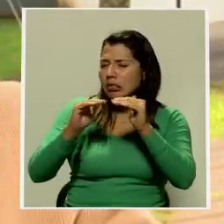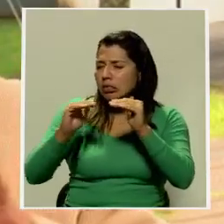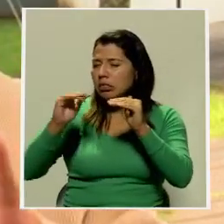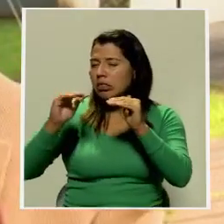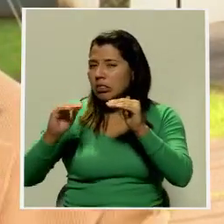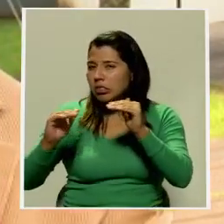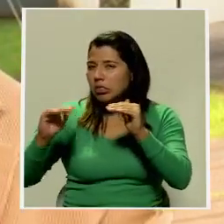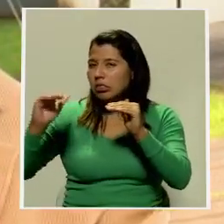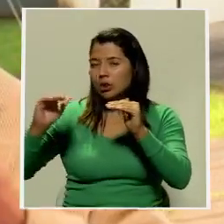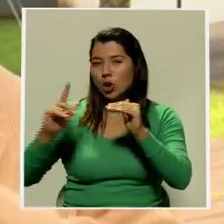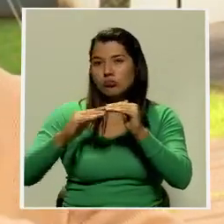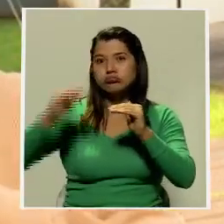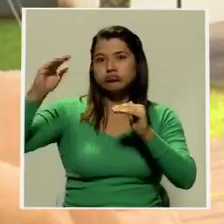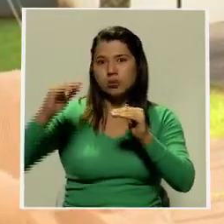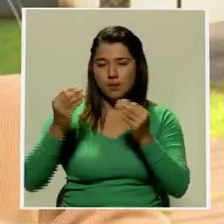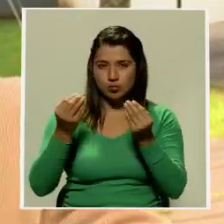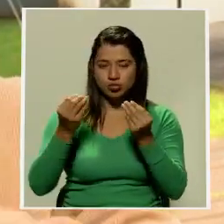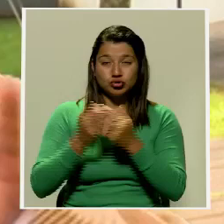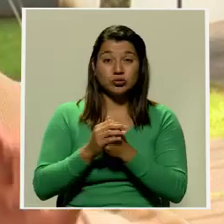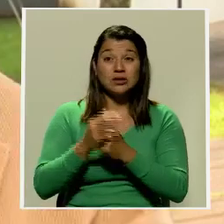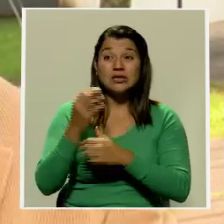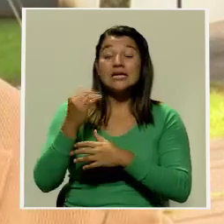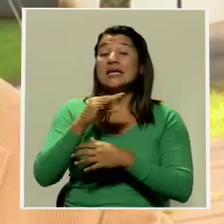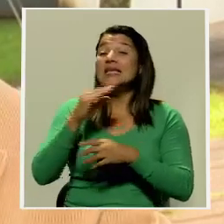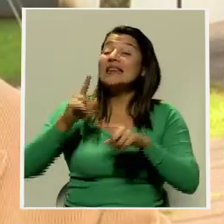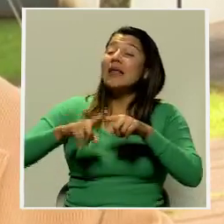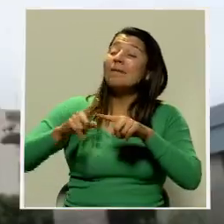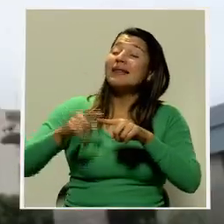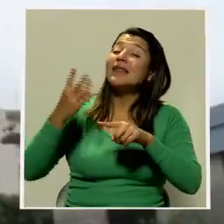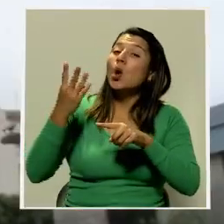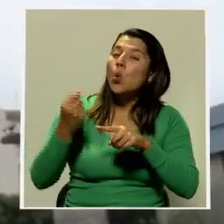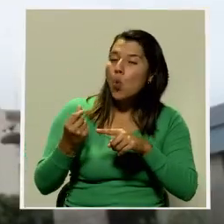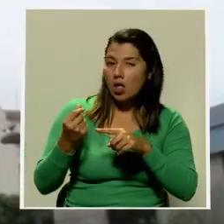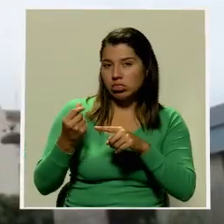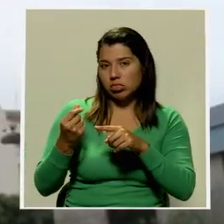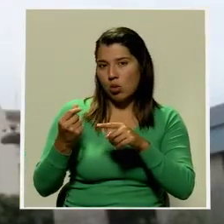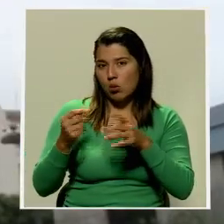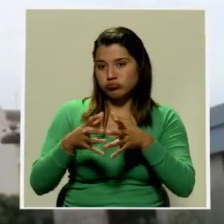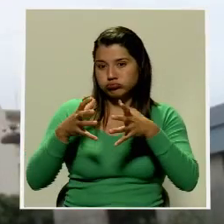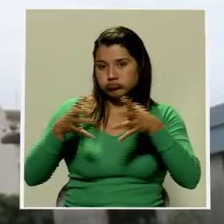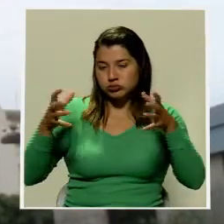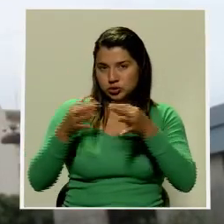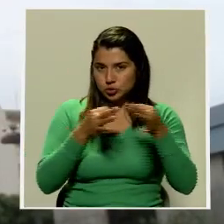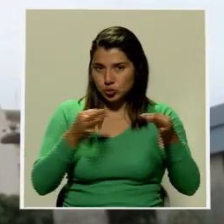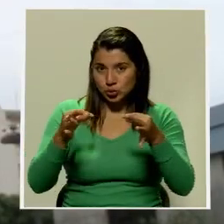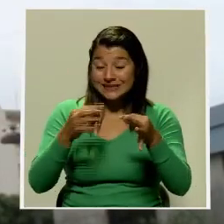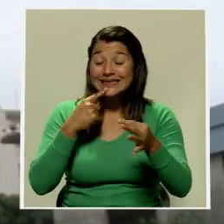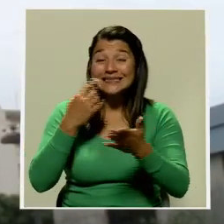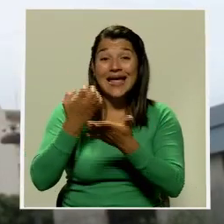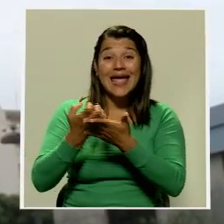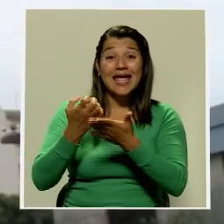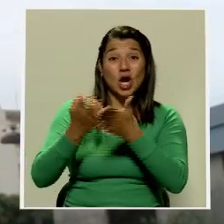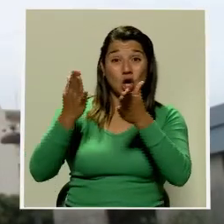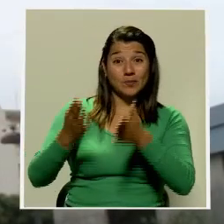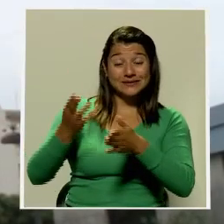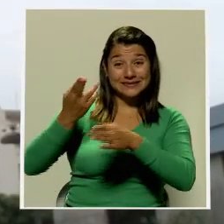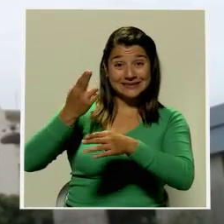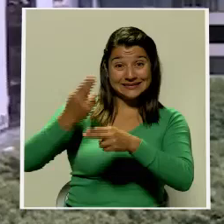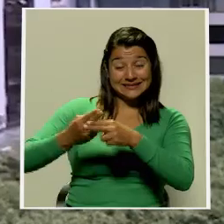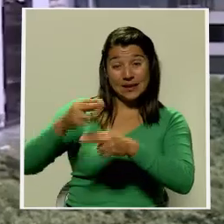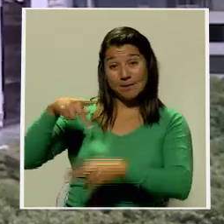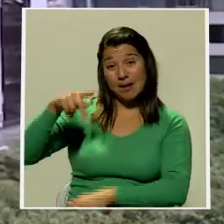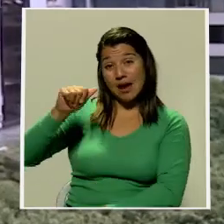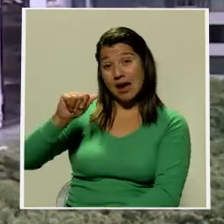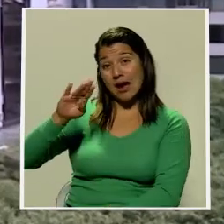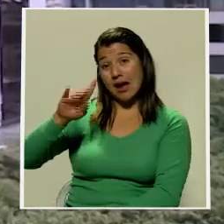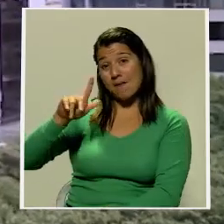turismo, el tipo de cambio, si crece es un poquito, si no puede tender a bajar. Según el economista Pablo Arias, en el caso de Costa Rica se espera que exista un